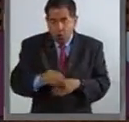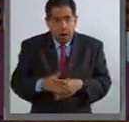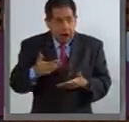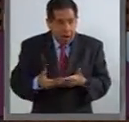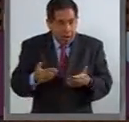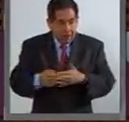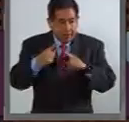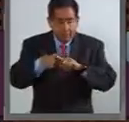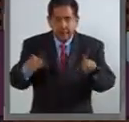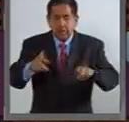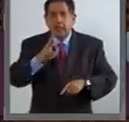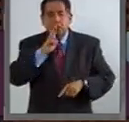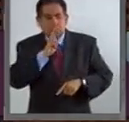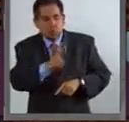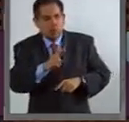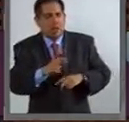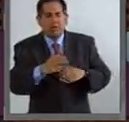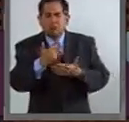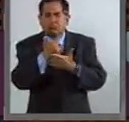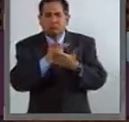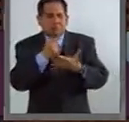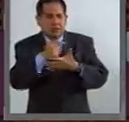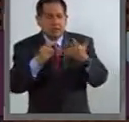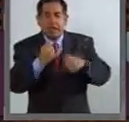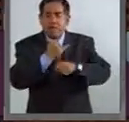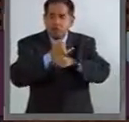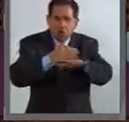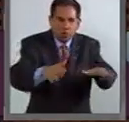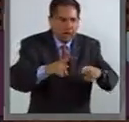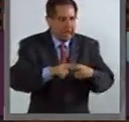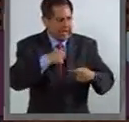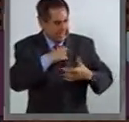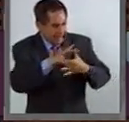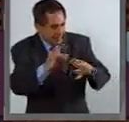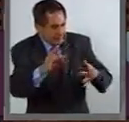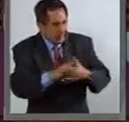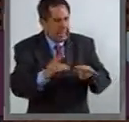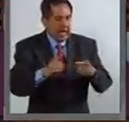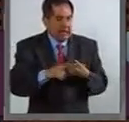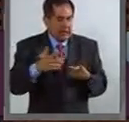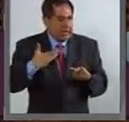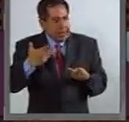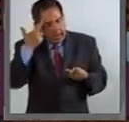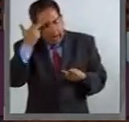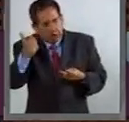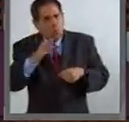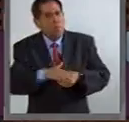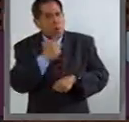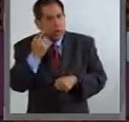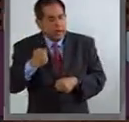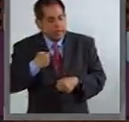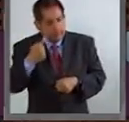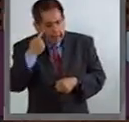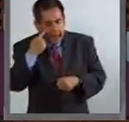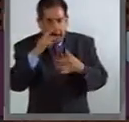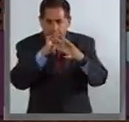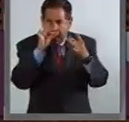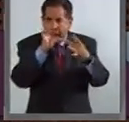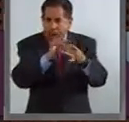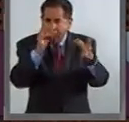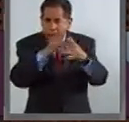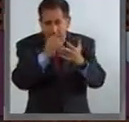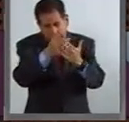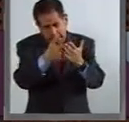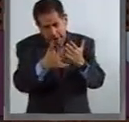política de rendición de cuentas. ¿Qué es rendir cuentas? Es informar, explicar y justificar nuestras decisiones,